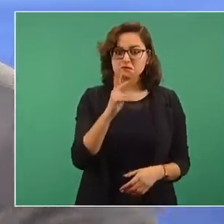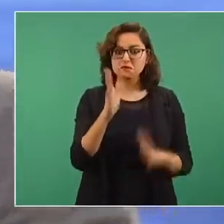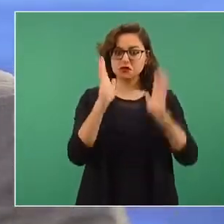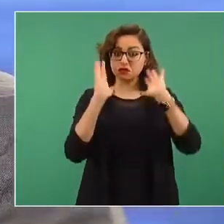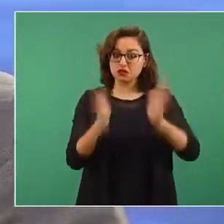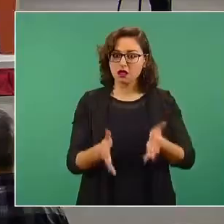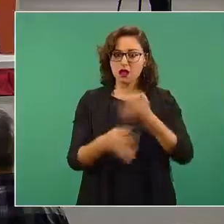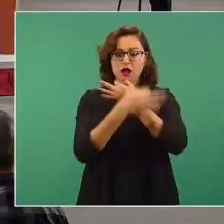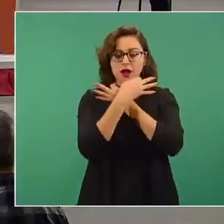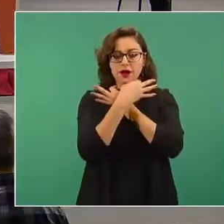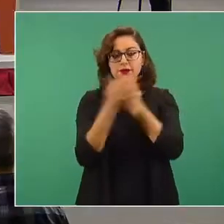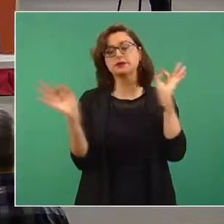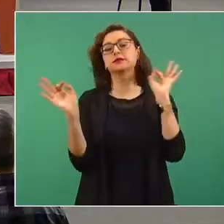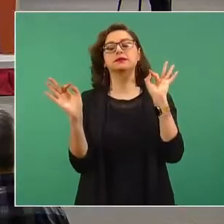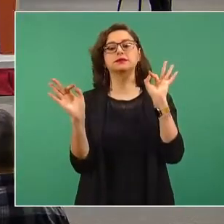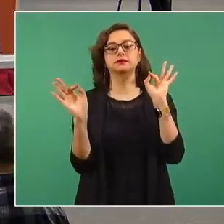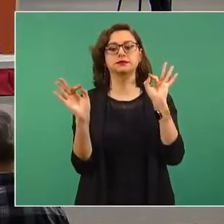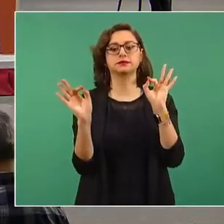Entonces, para que